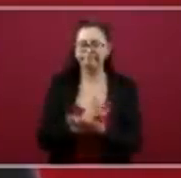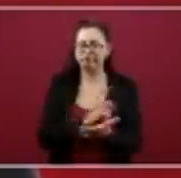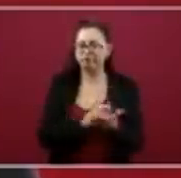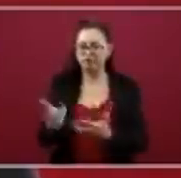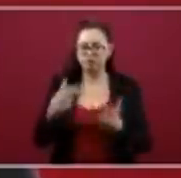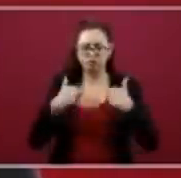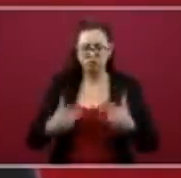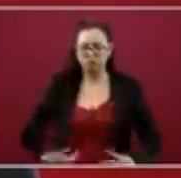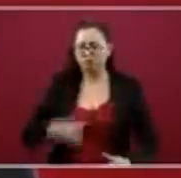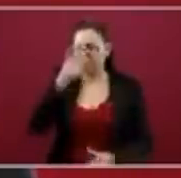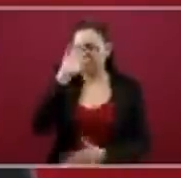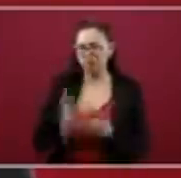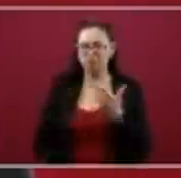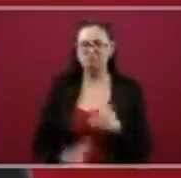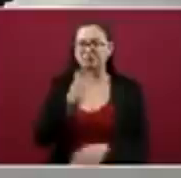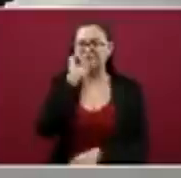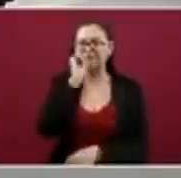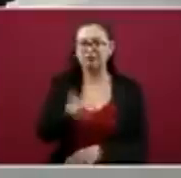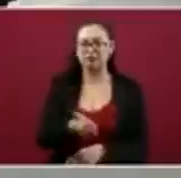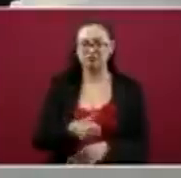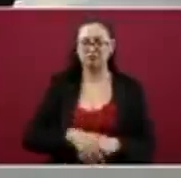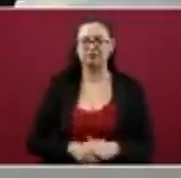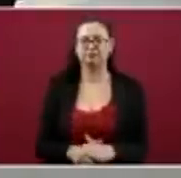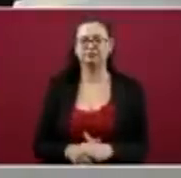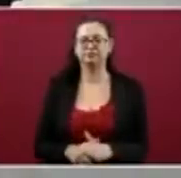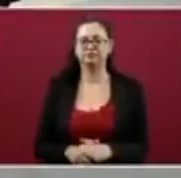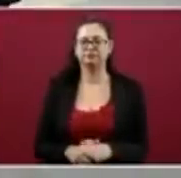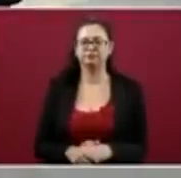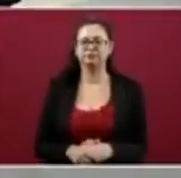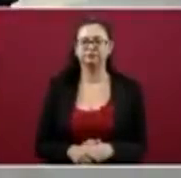humanos en México.